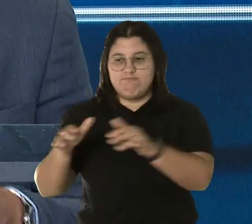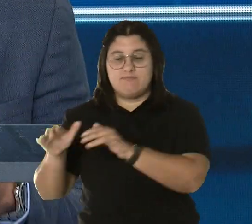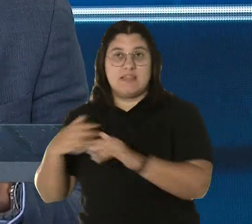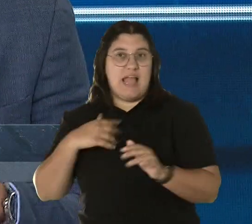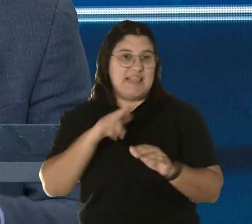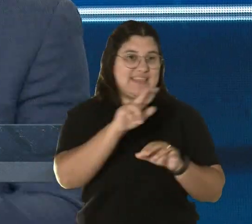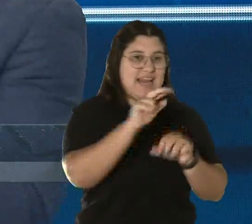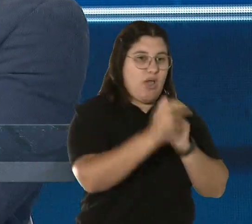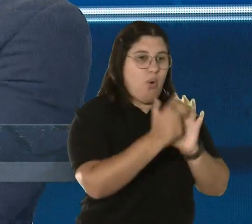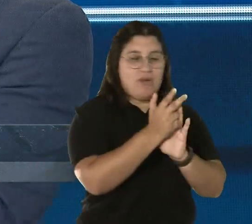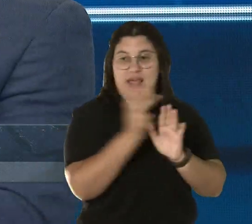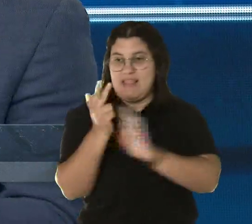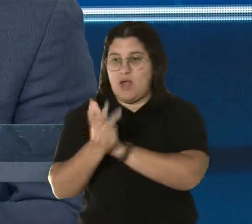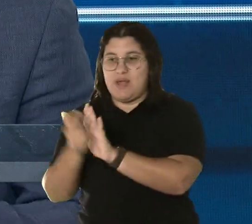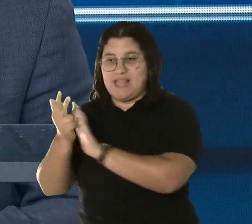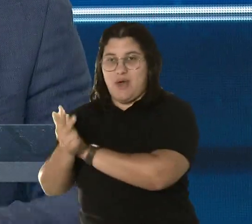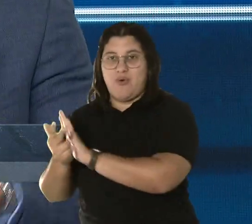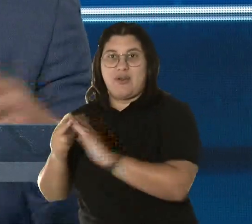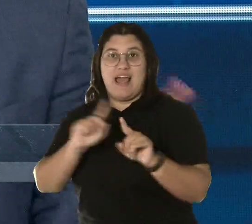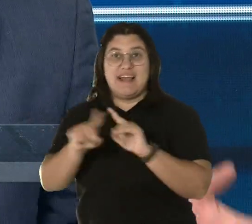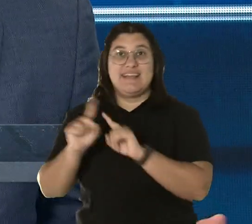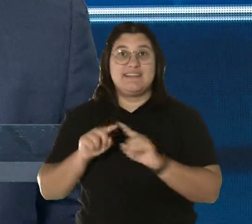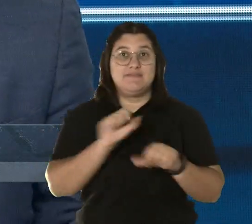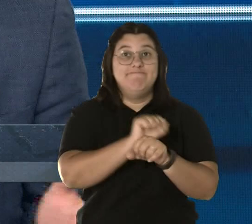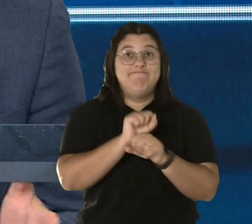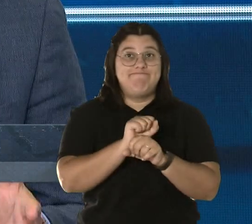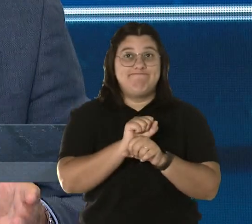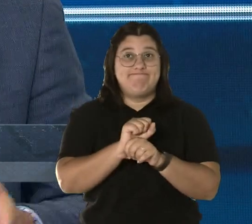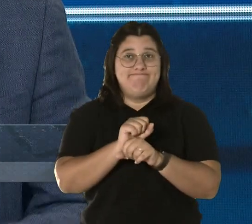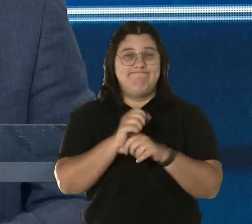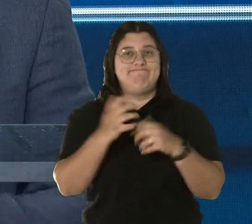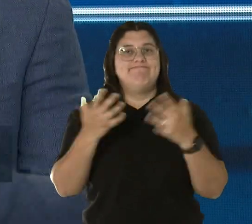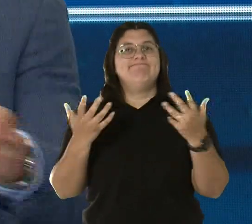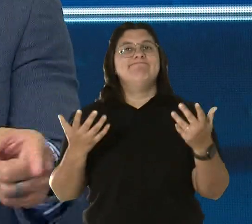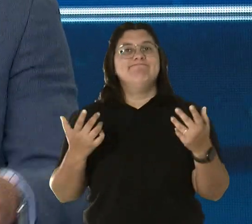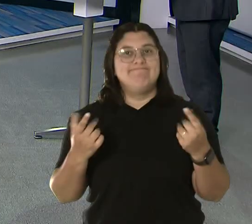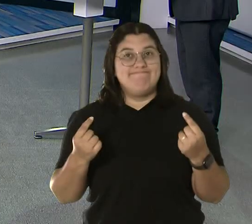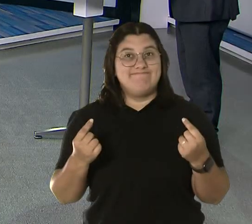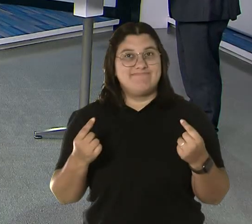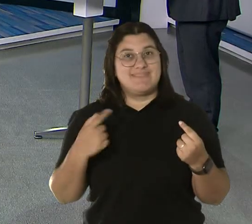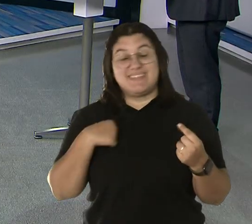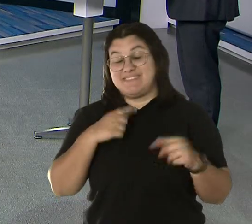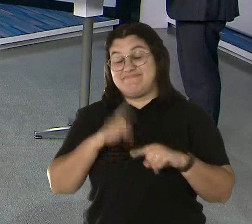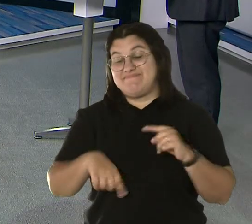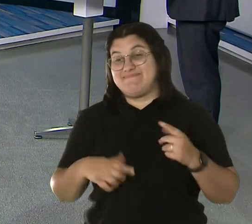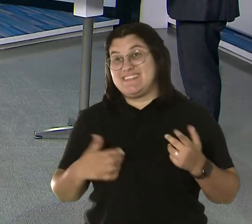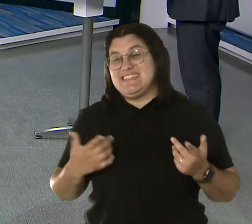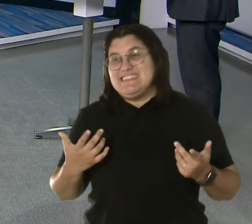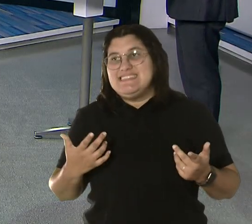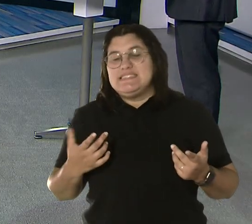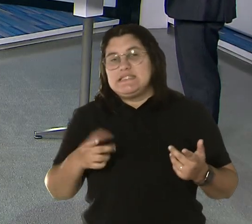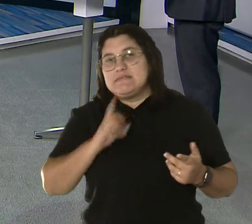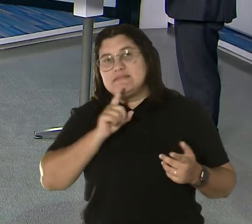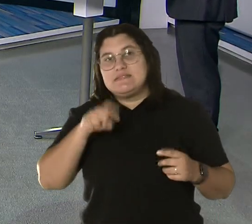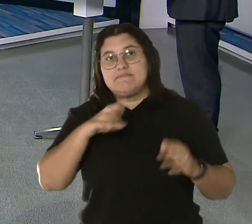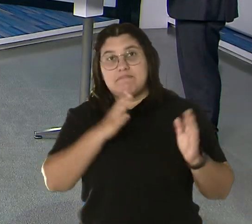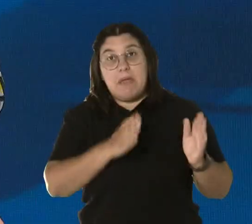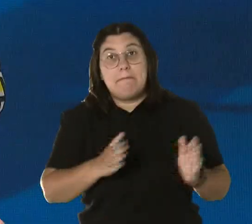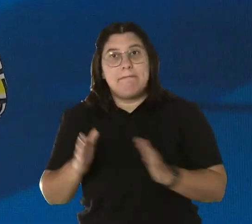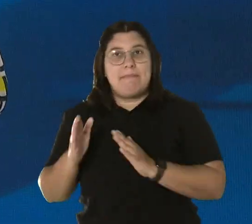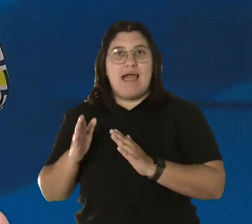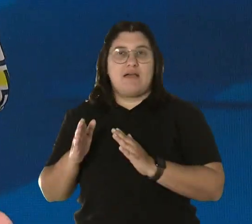horas a este, 3 horas a este, 3 horas a este, y no le dedicaste 8 horas a ninguno. A ninguno. Pero tú no tienes ese control. Hay que crear un buen plan, ¿verdad?